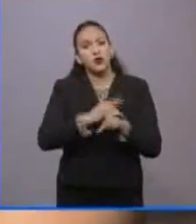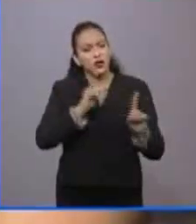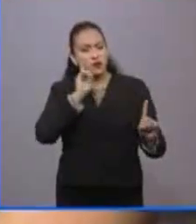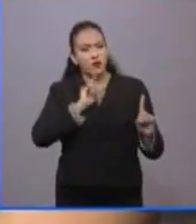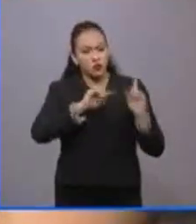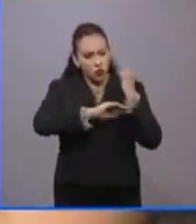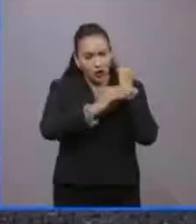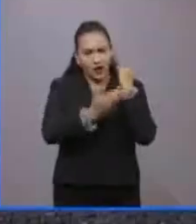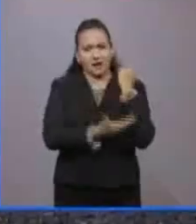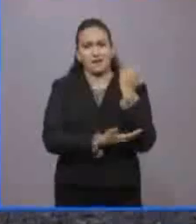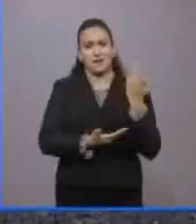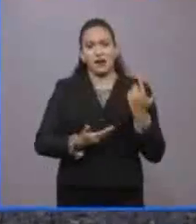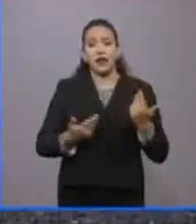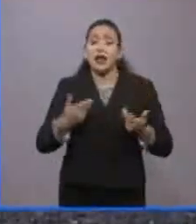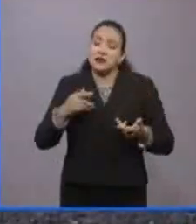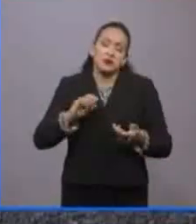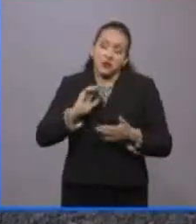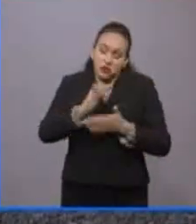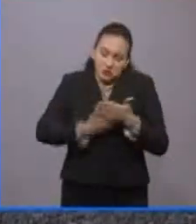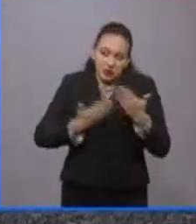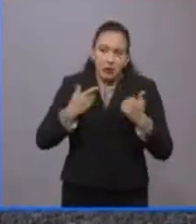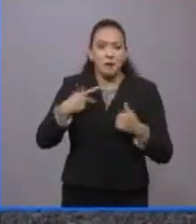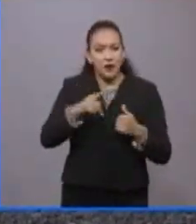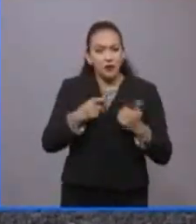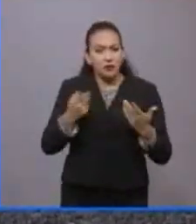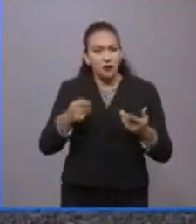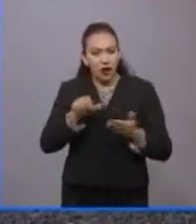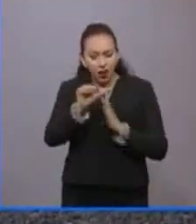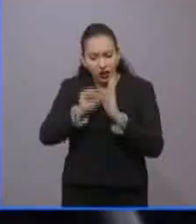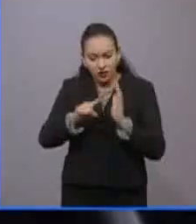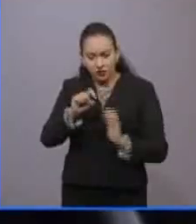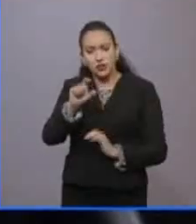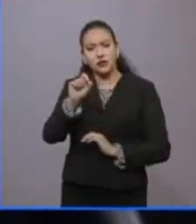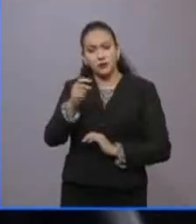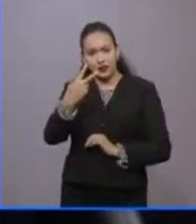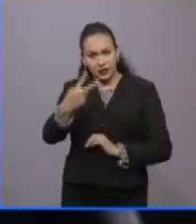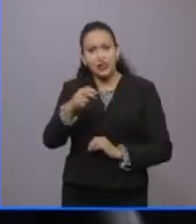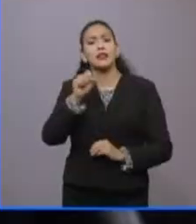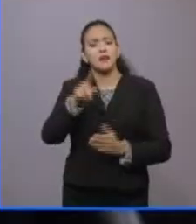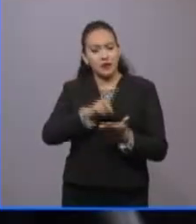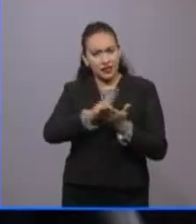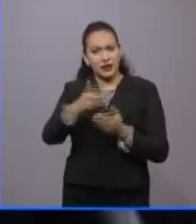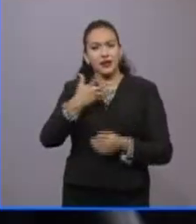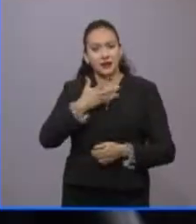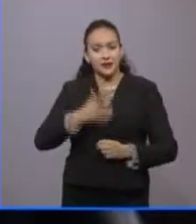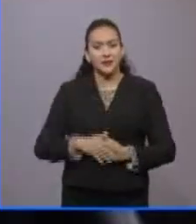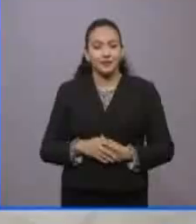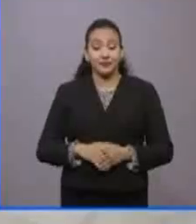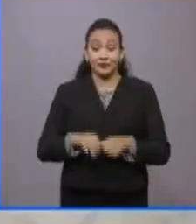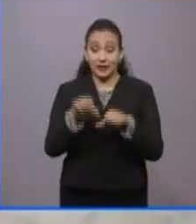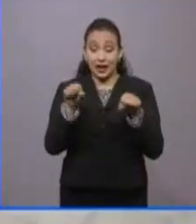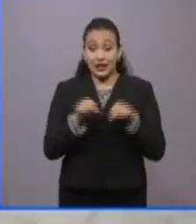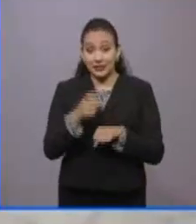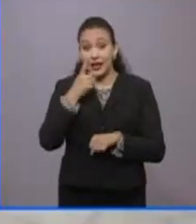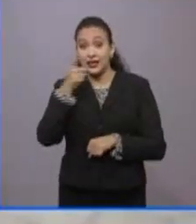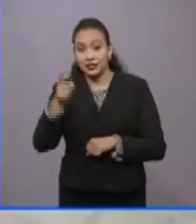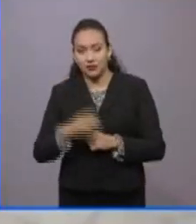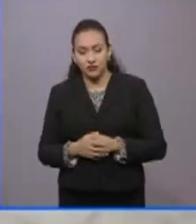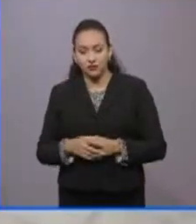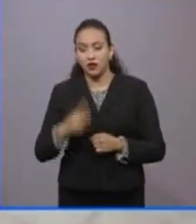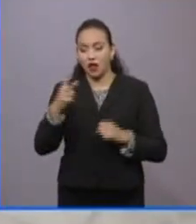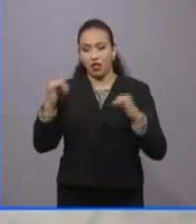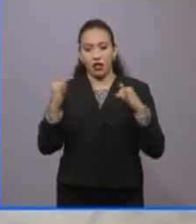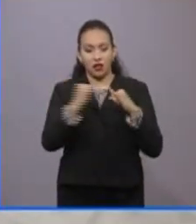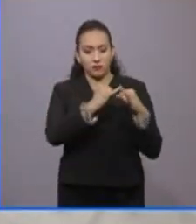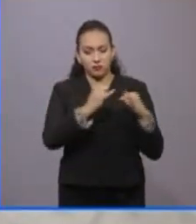trabajadores de confianza prevista en el artículo 123 constitucional. La sala señaló que las dos instancias previas